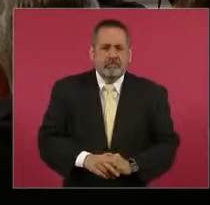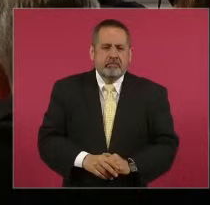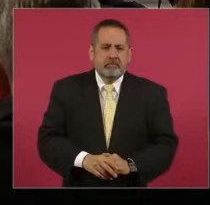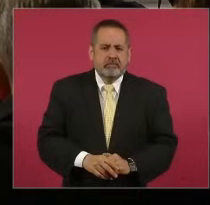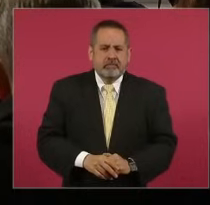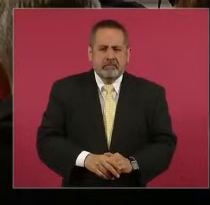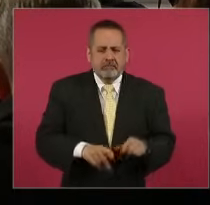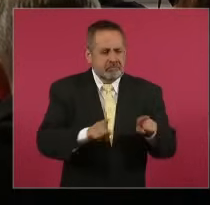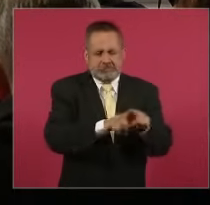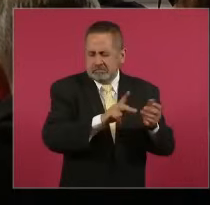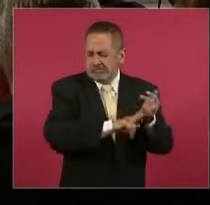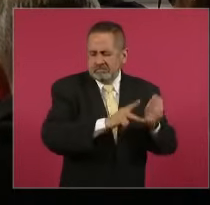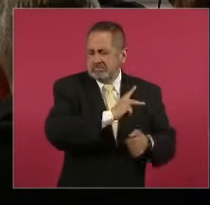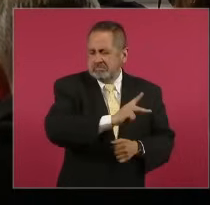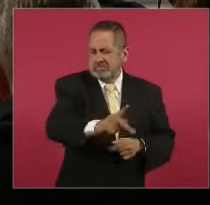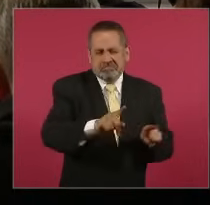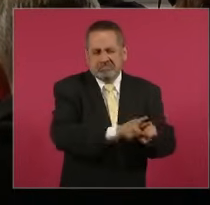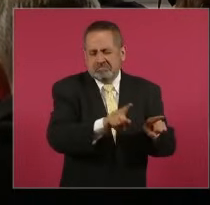son gemelos.